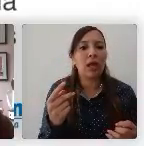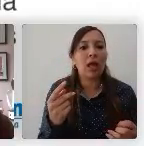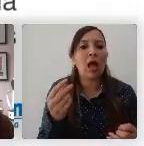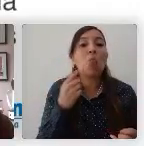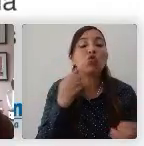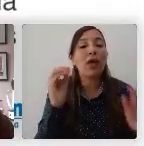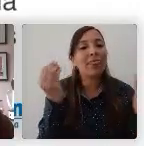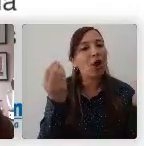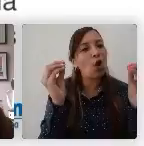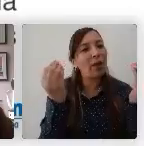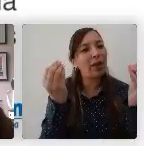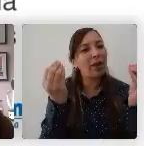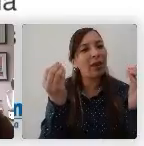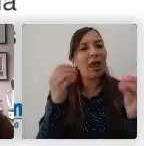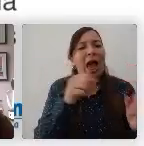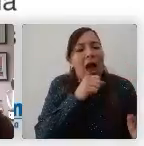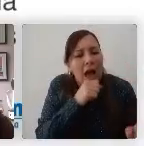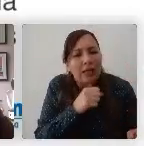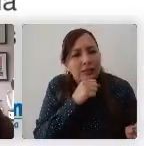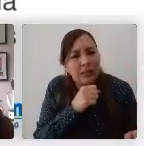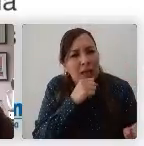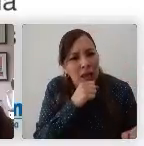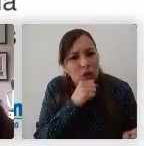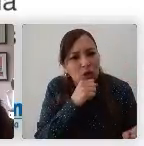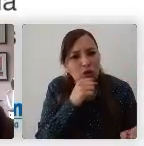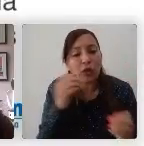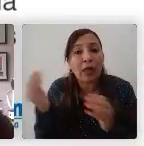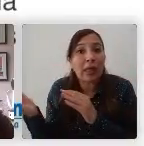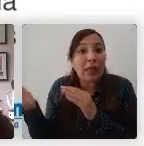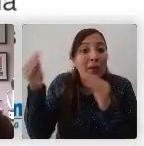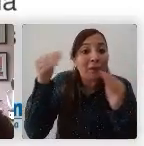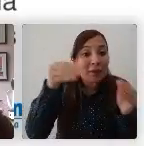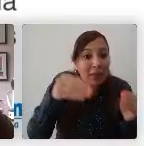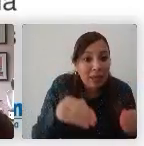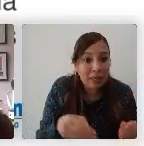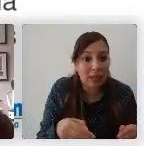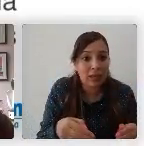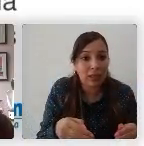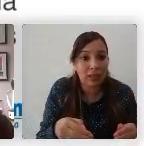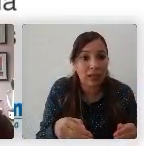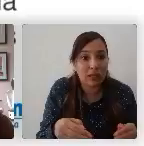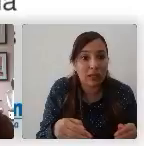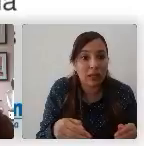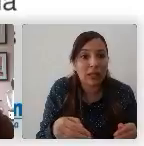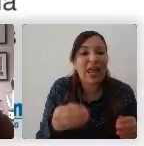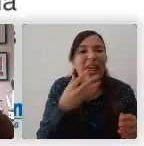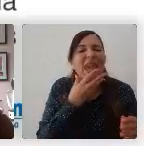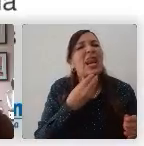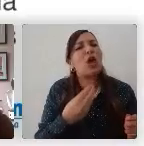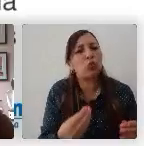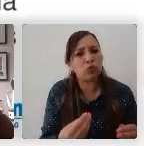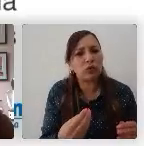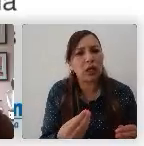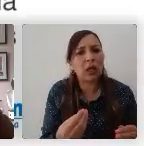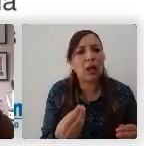de personas de tercera edad que muchas veces no estaban siendo parte de las actividades que activa la